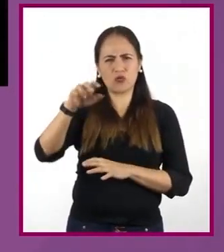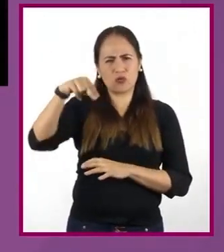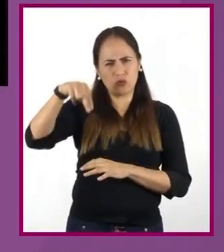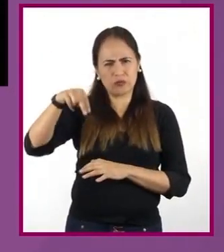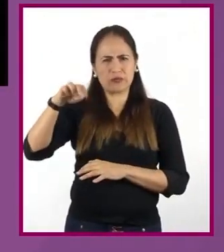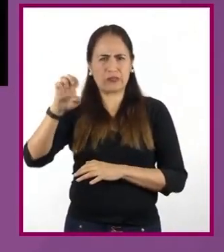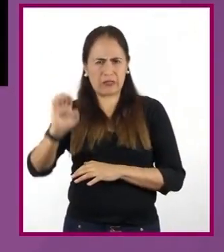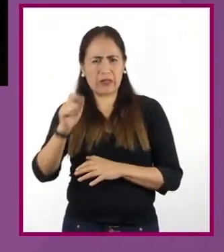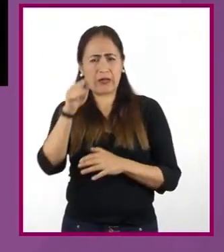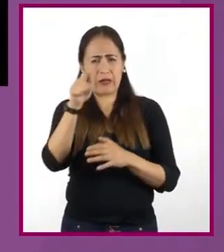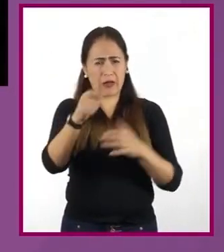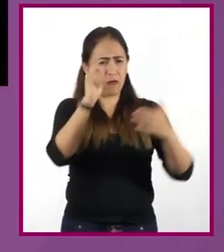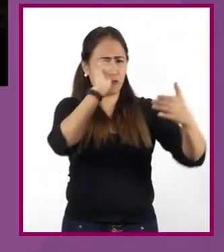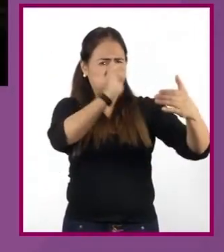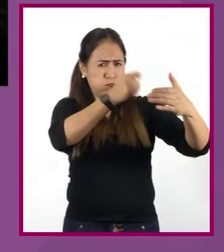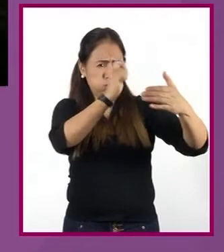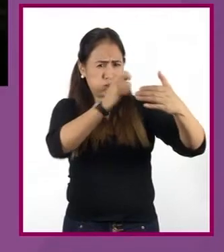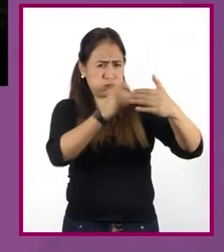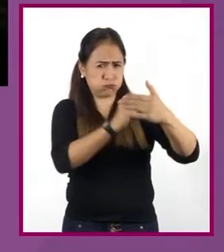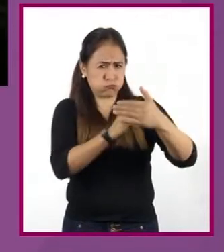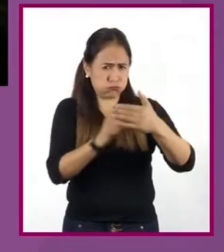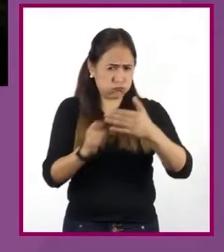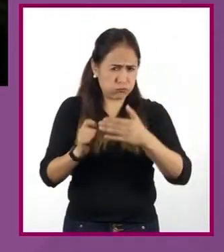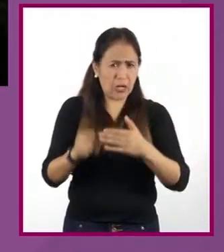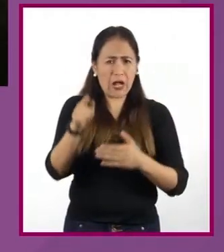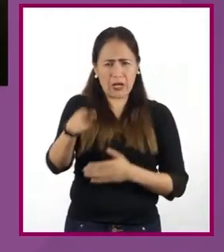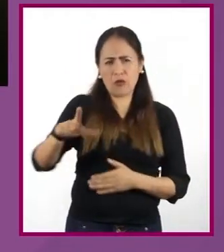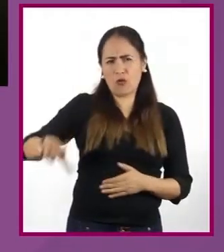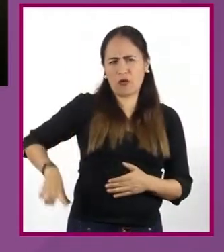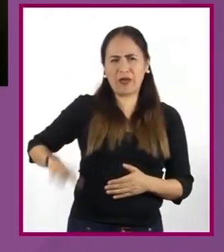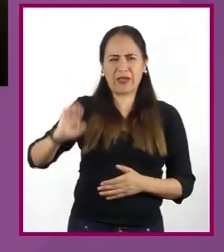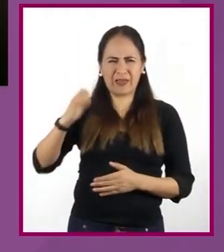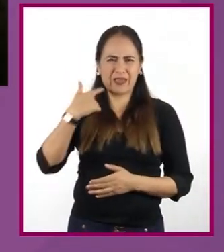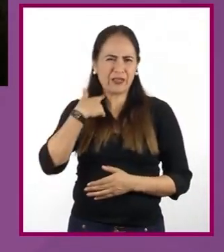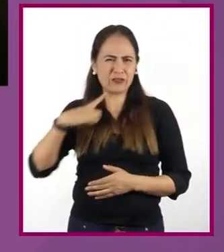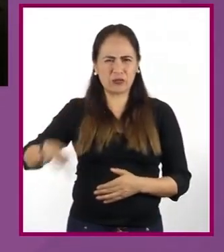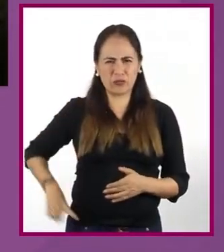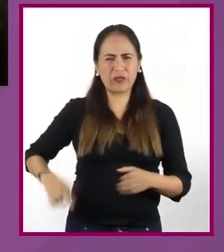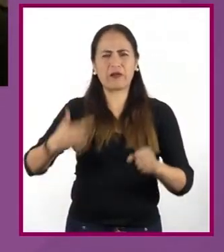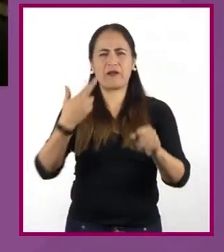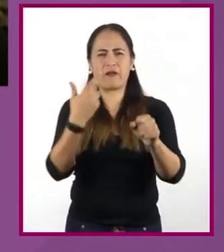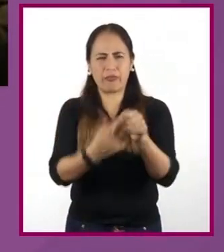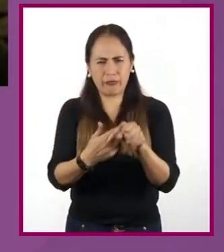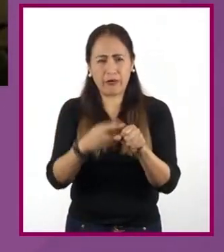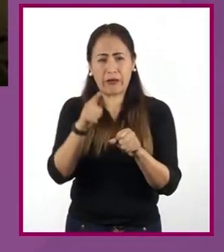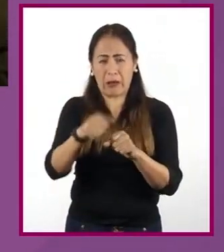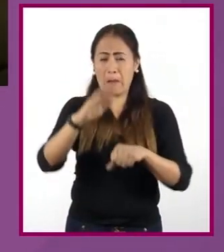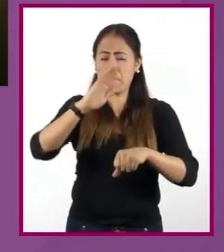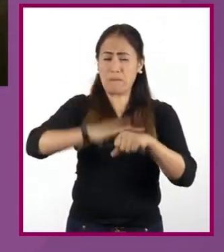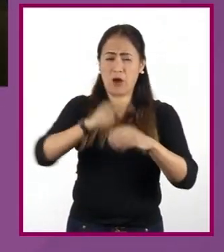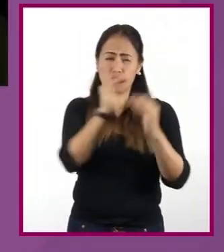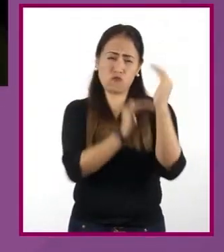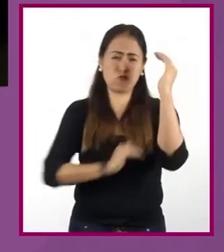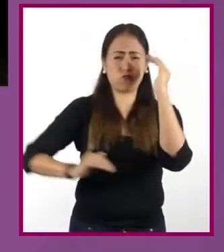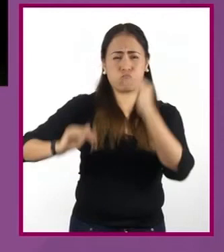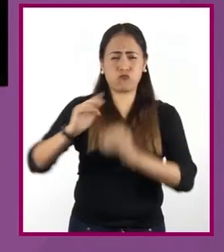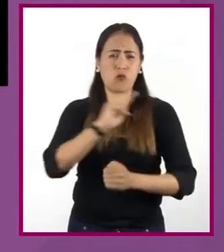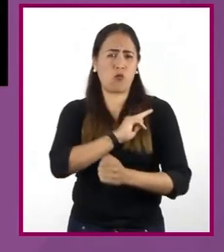fue labrado un texto que incluye el nombre de aquel gobernante, conquistador y guerrero, el más poderoso de la antigua